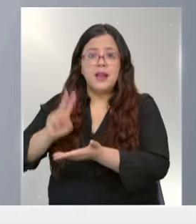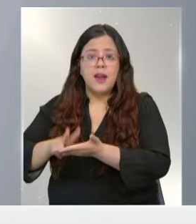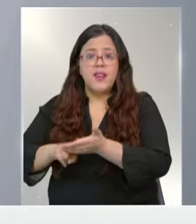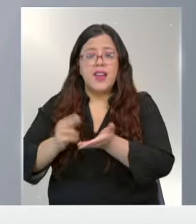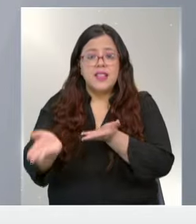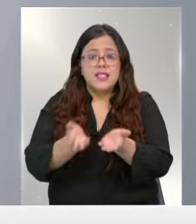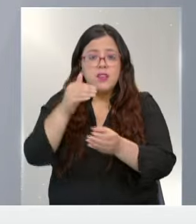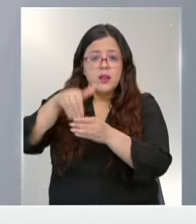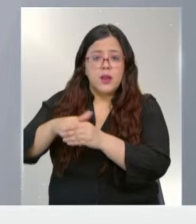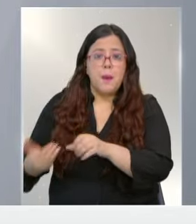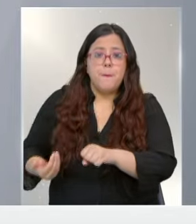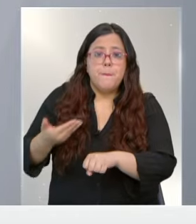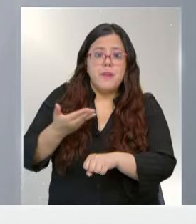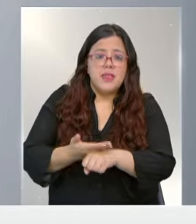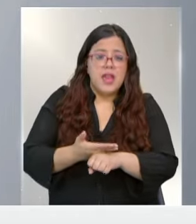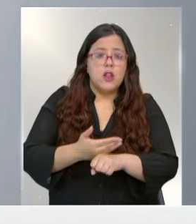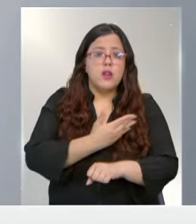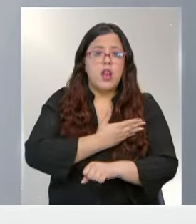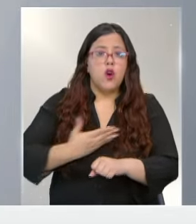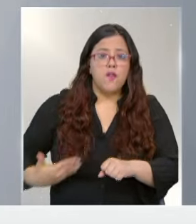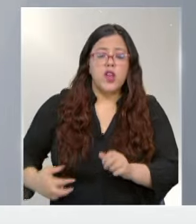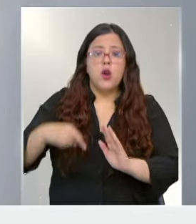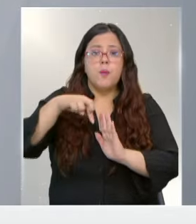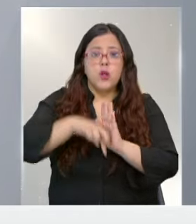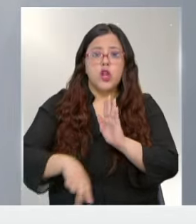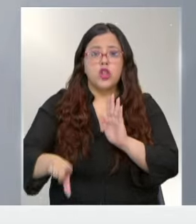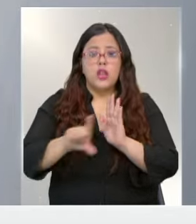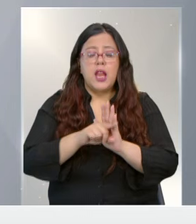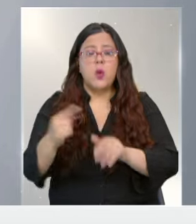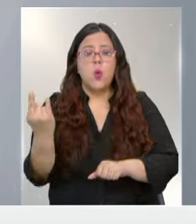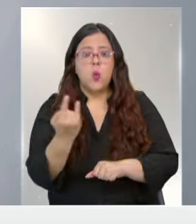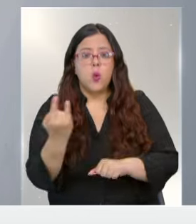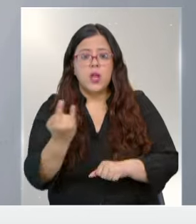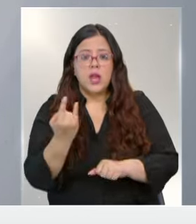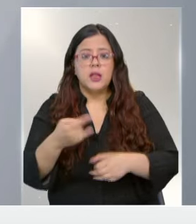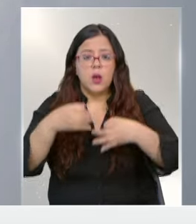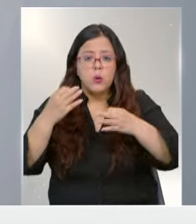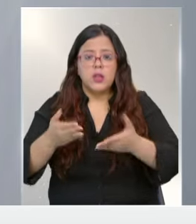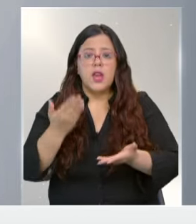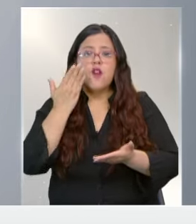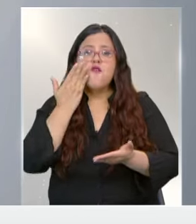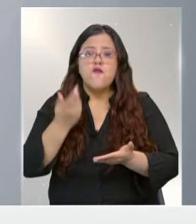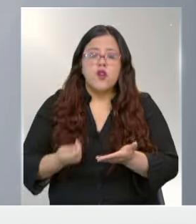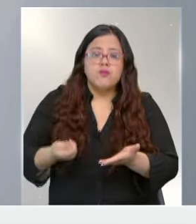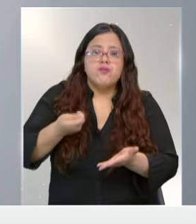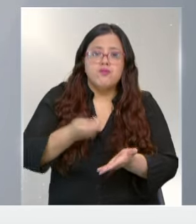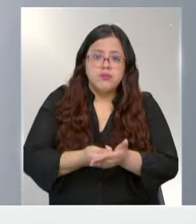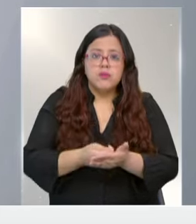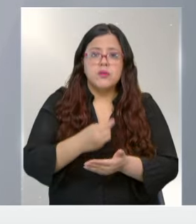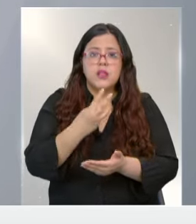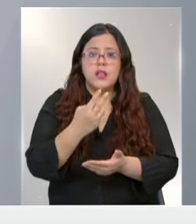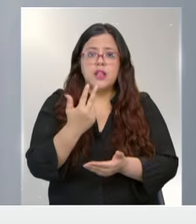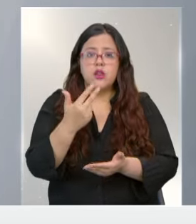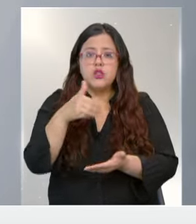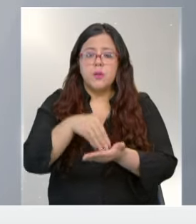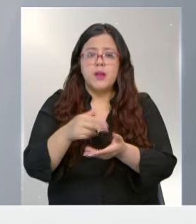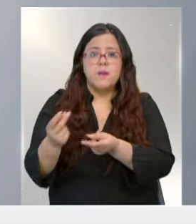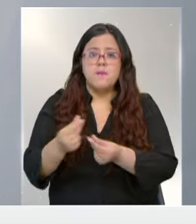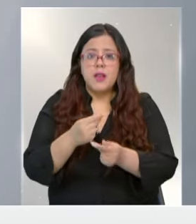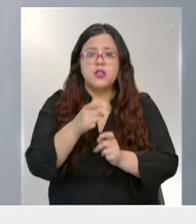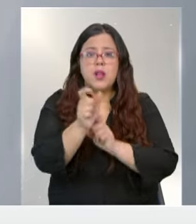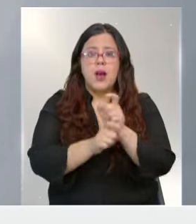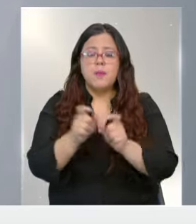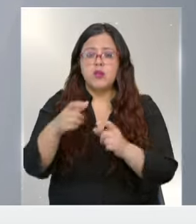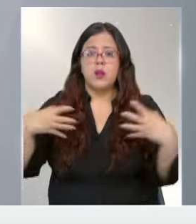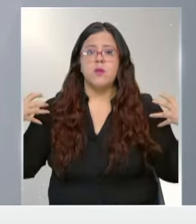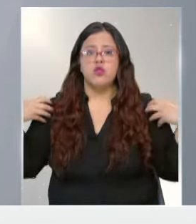el Cervel solicitaron al Ejecutivo un proyecto de ley urgente que otorgue un bono extraordinario de 38.000 pesos a los